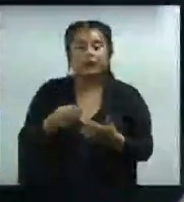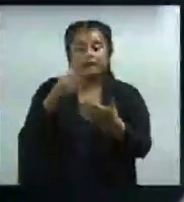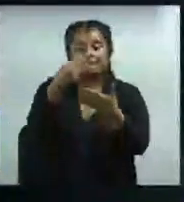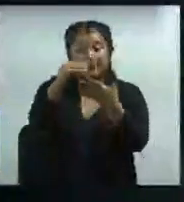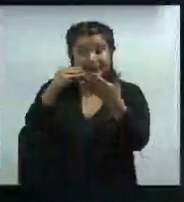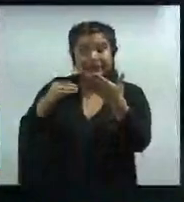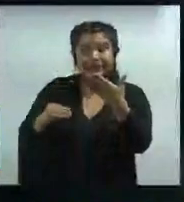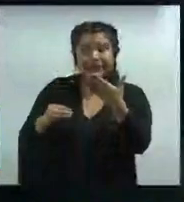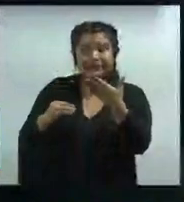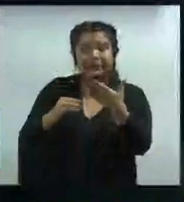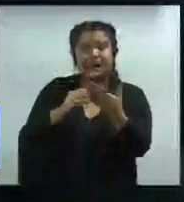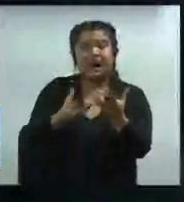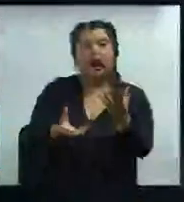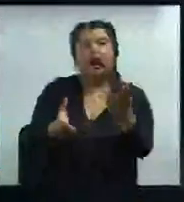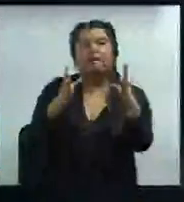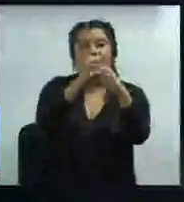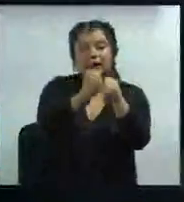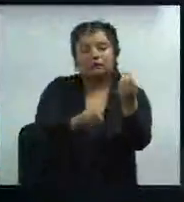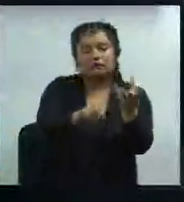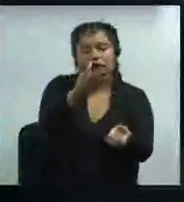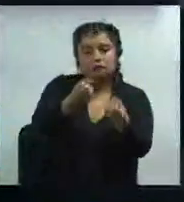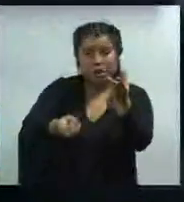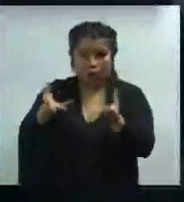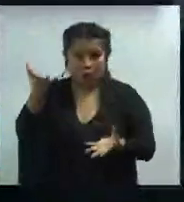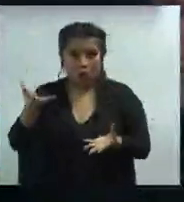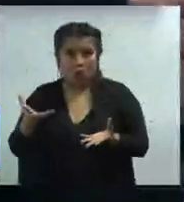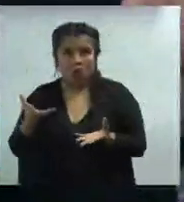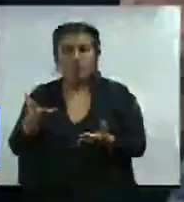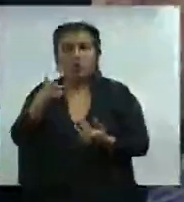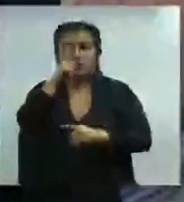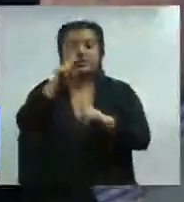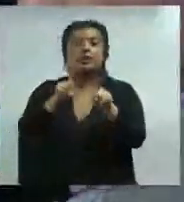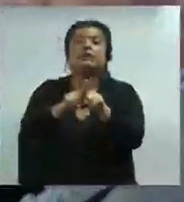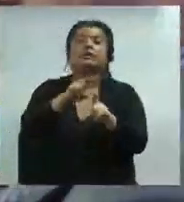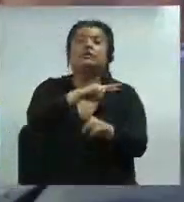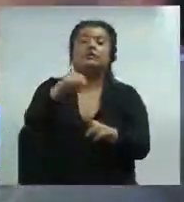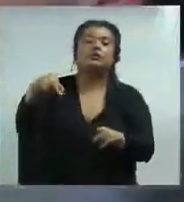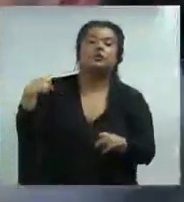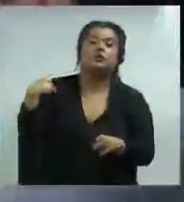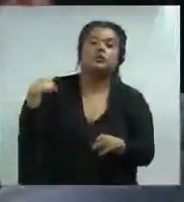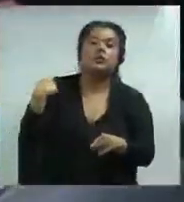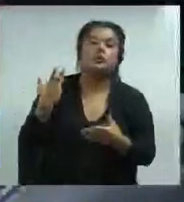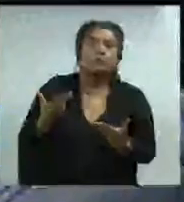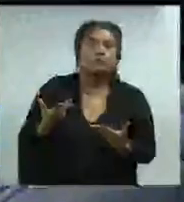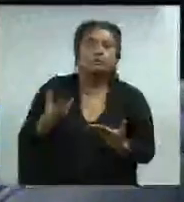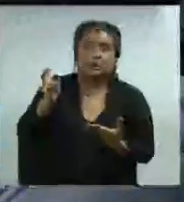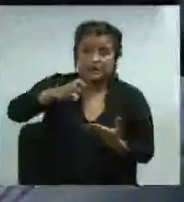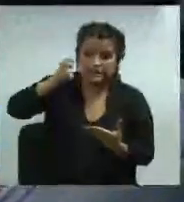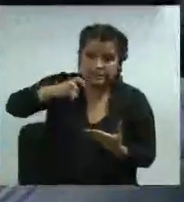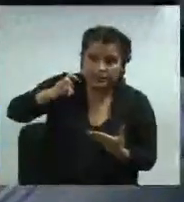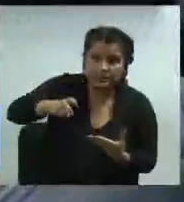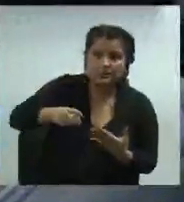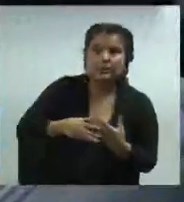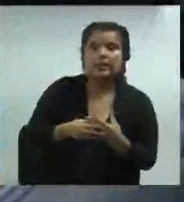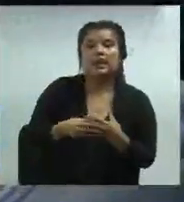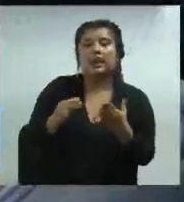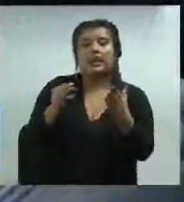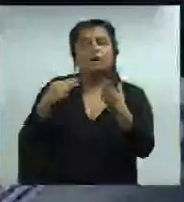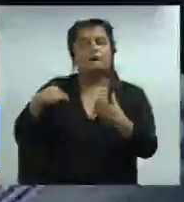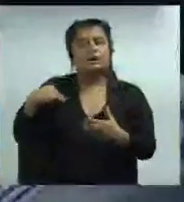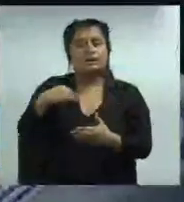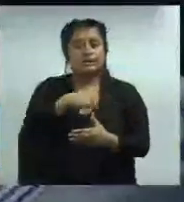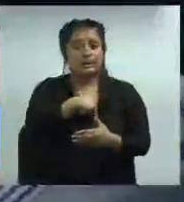por eso es la intención de que de alguna manera se desentrampen los recursos o el Ministerio de Finanzas haga su trabajo,